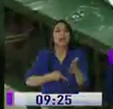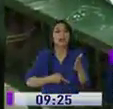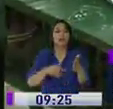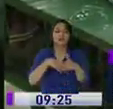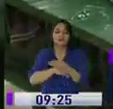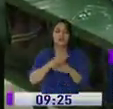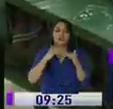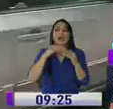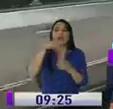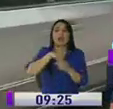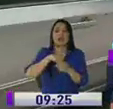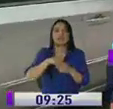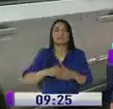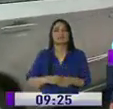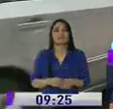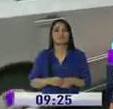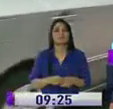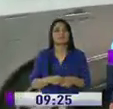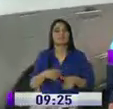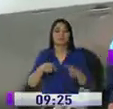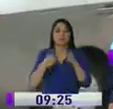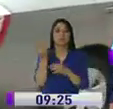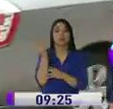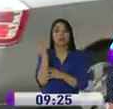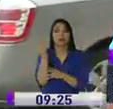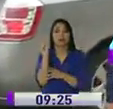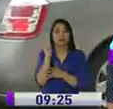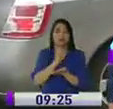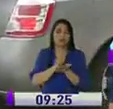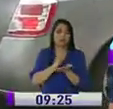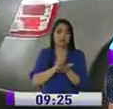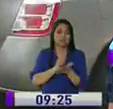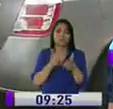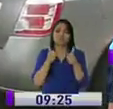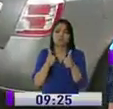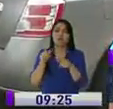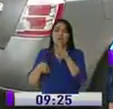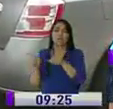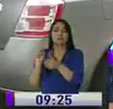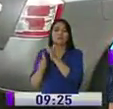casa. Algunos muchachos son dedicados al deporte, entonces